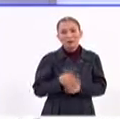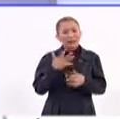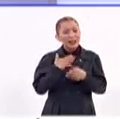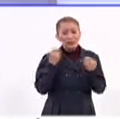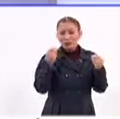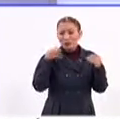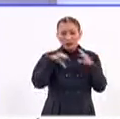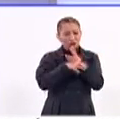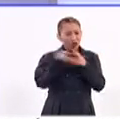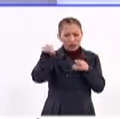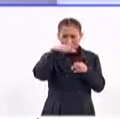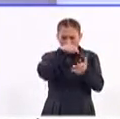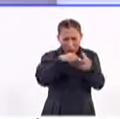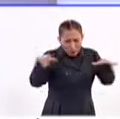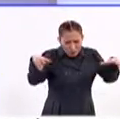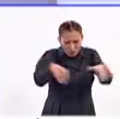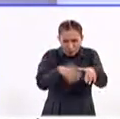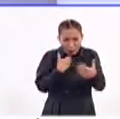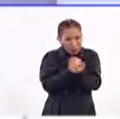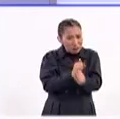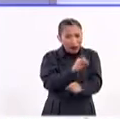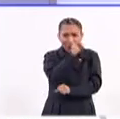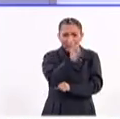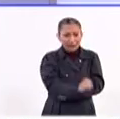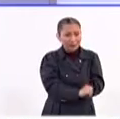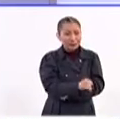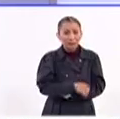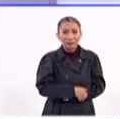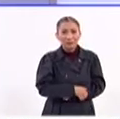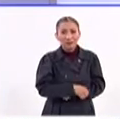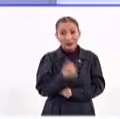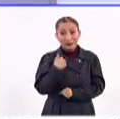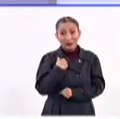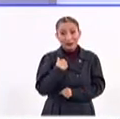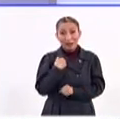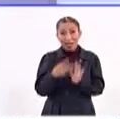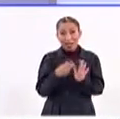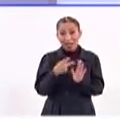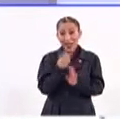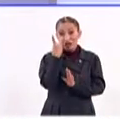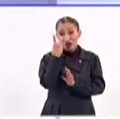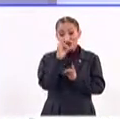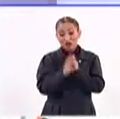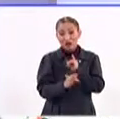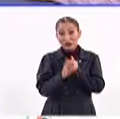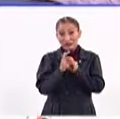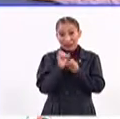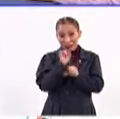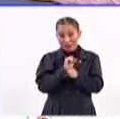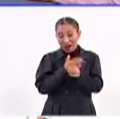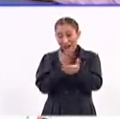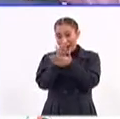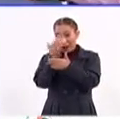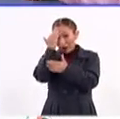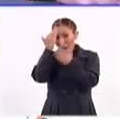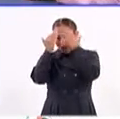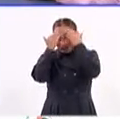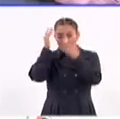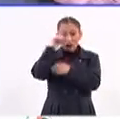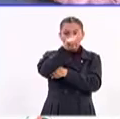Tiene tantas cosas en un mismo lugar que no te aburres nunca. Que de hecho he ido como 2 fines de semana a conocer